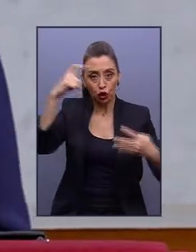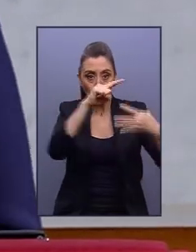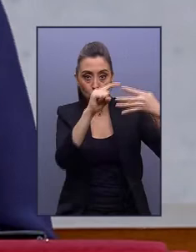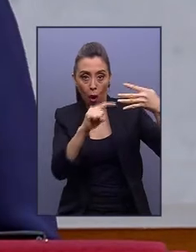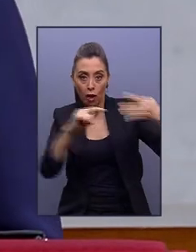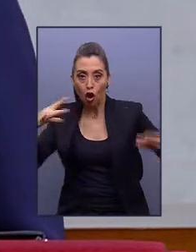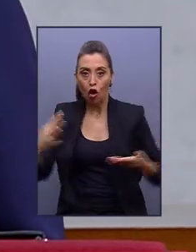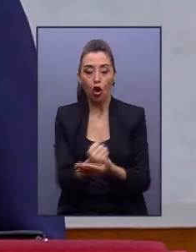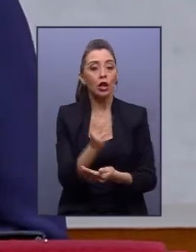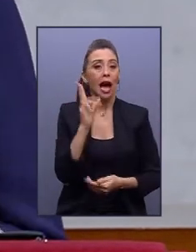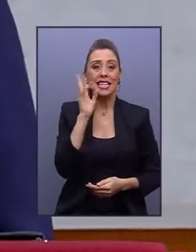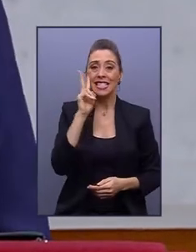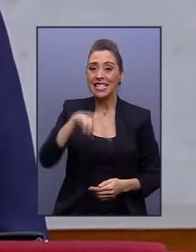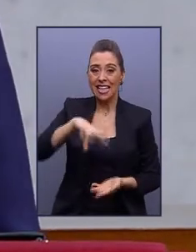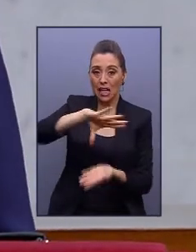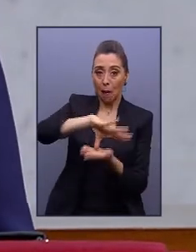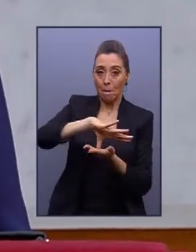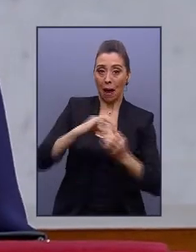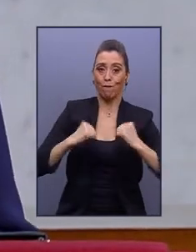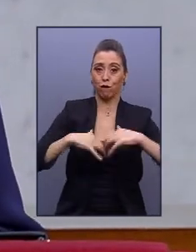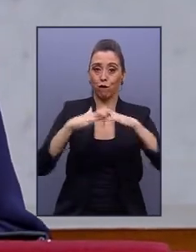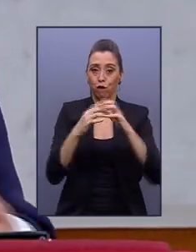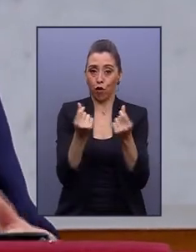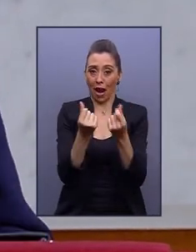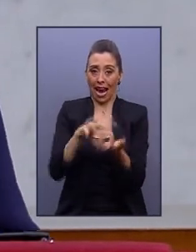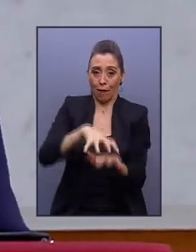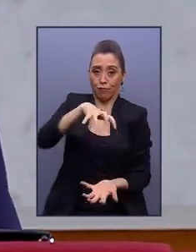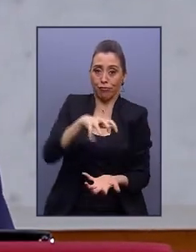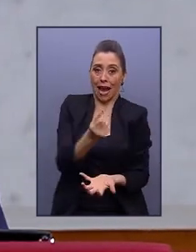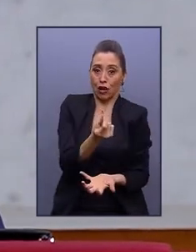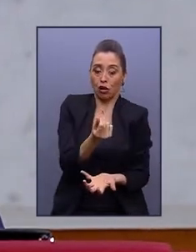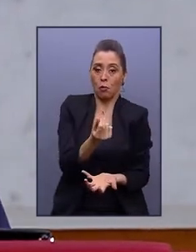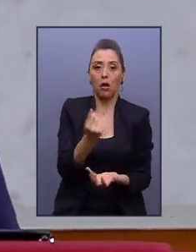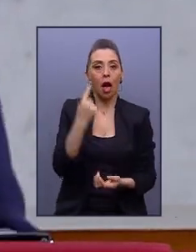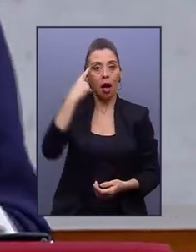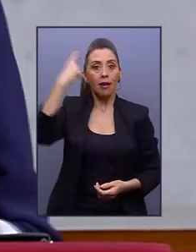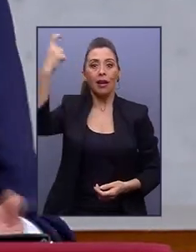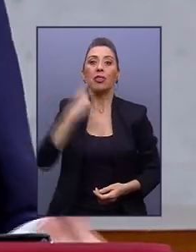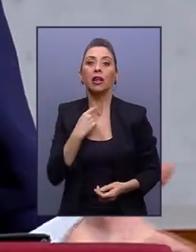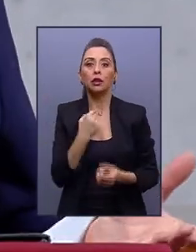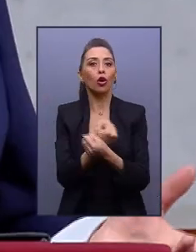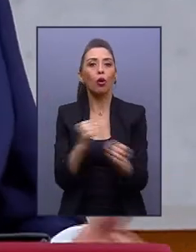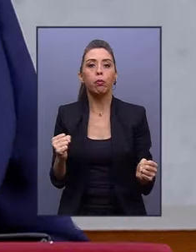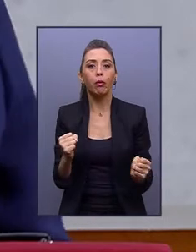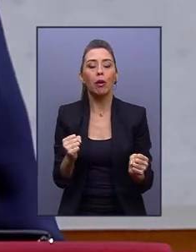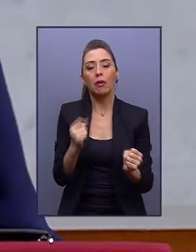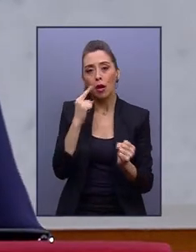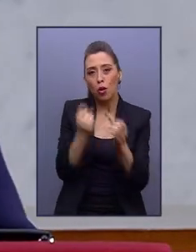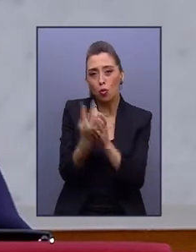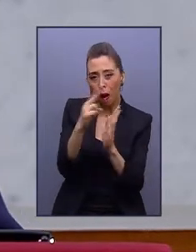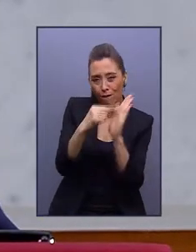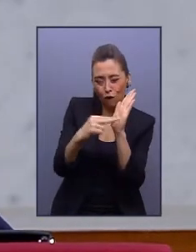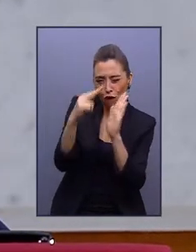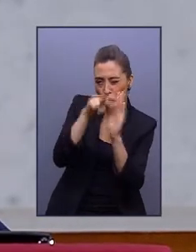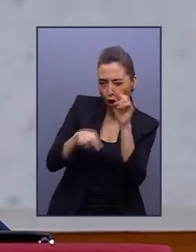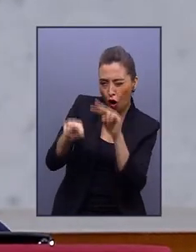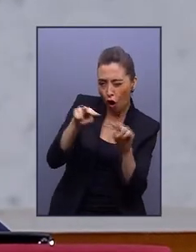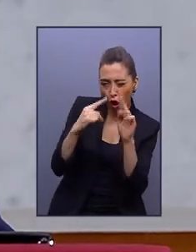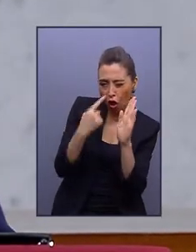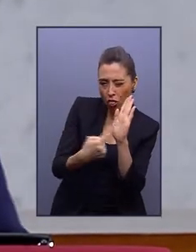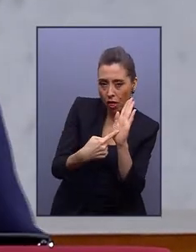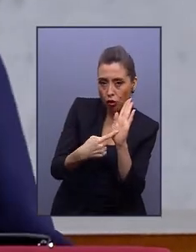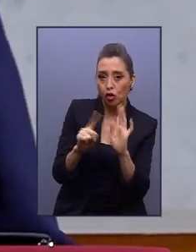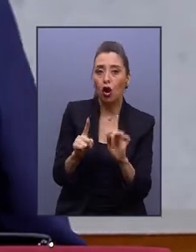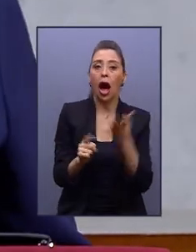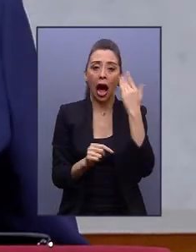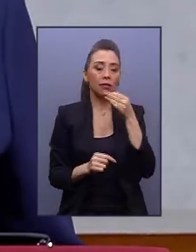Sin fortaleza económica, los anhelos de un mejor país serán una quimera. Lo novedoso no es el diagnóstico, es que estamos pasando del dicho